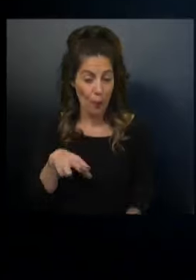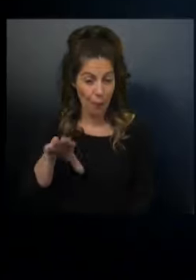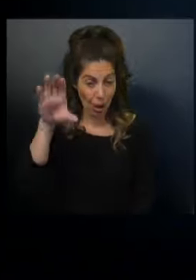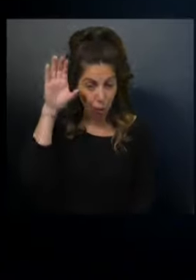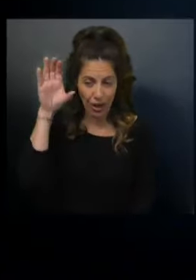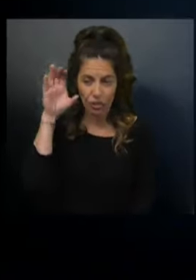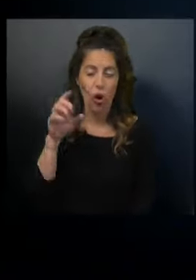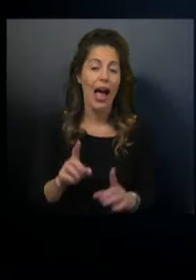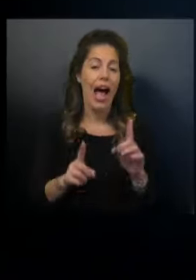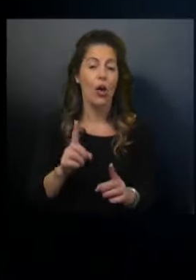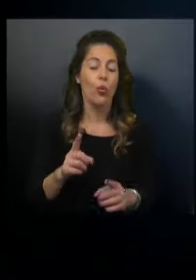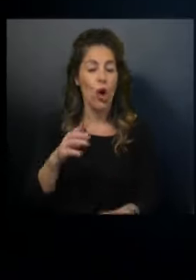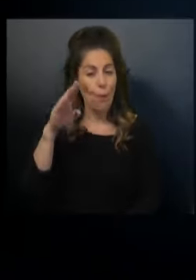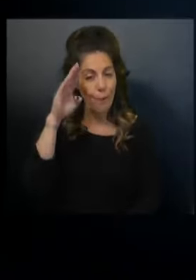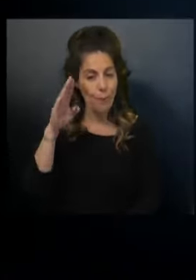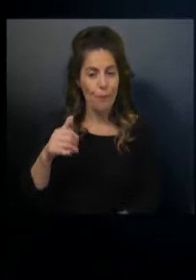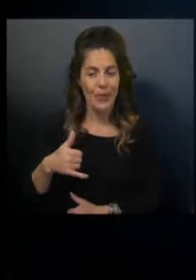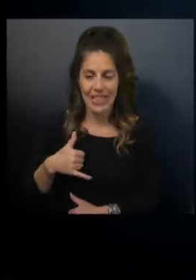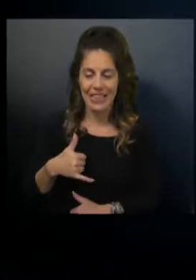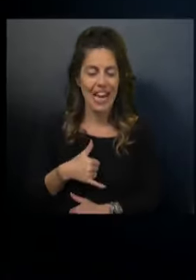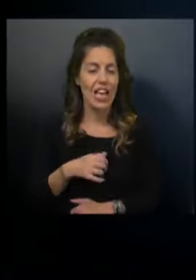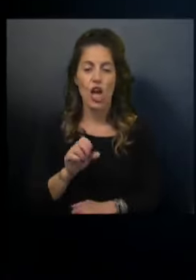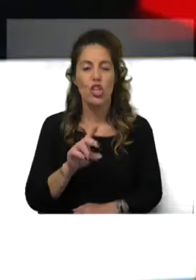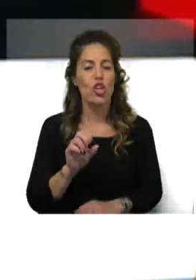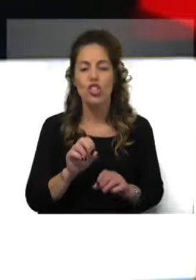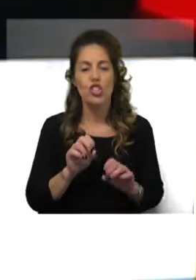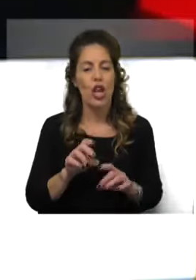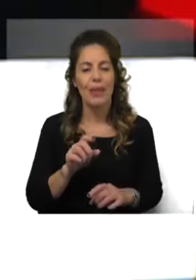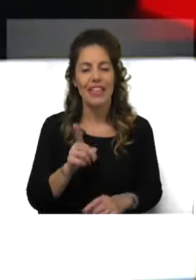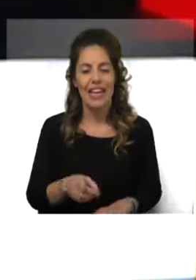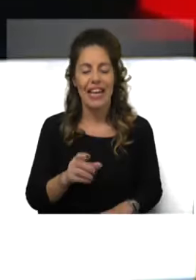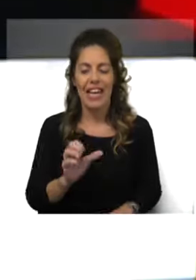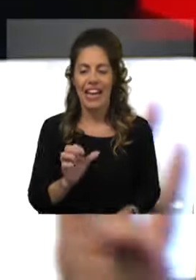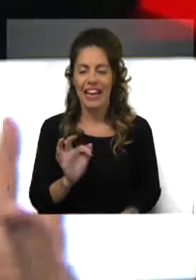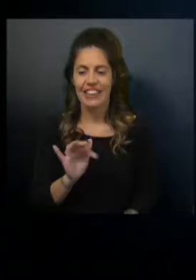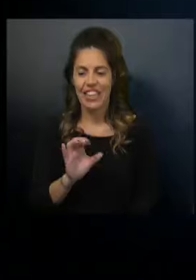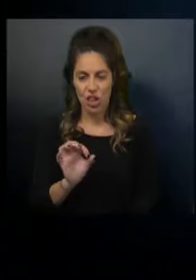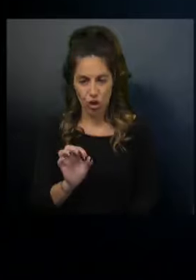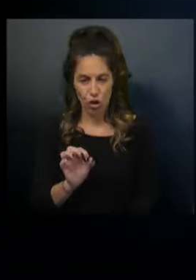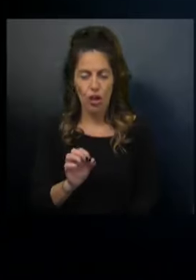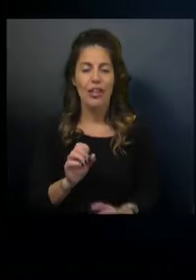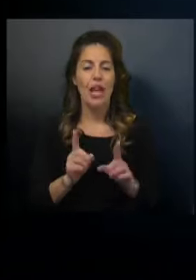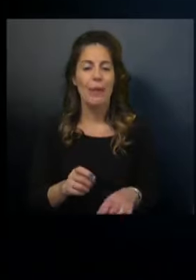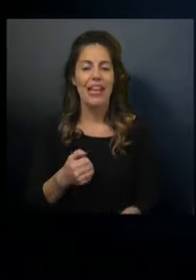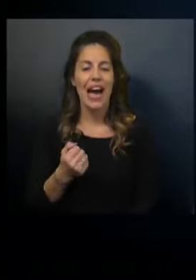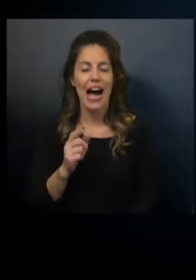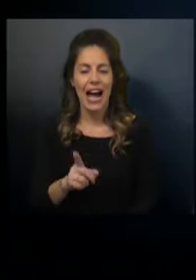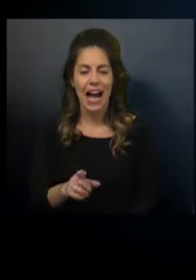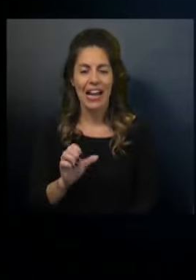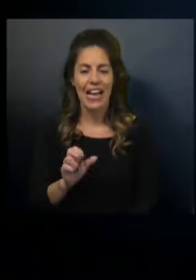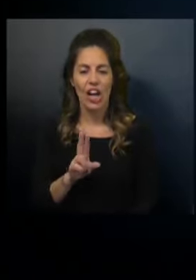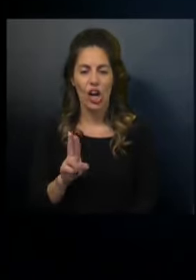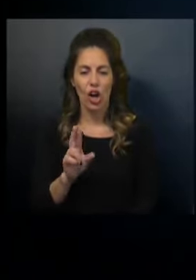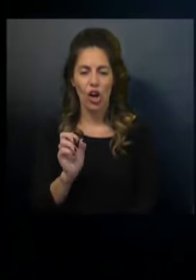de de algunos militares digo no solamente de gestido que fue presidente me acuerdo de aguerrondo no también